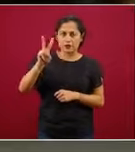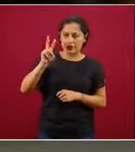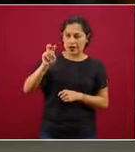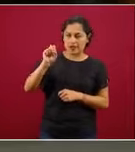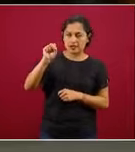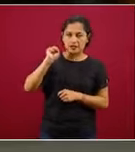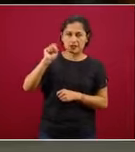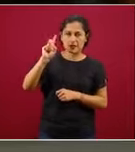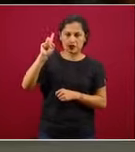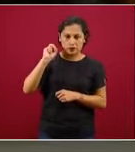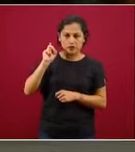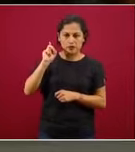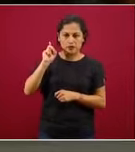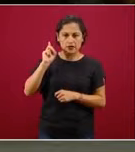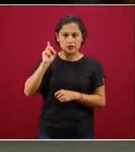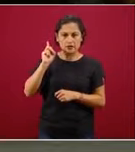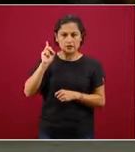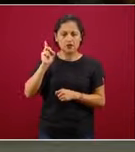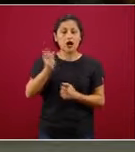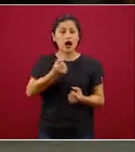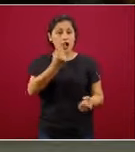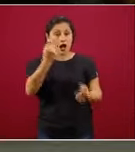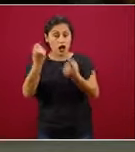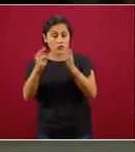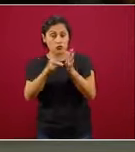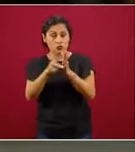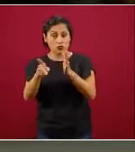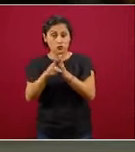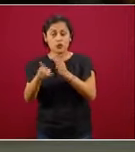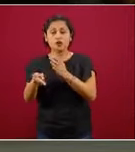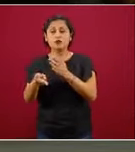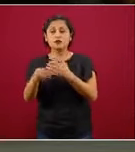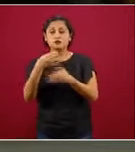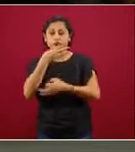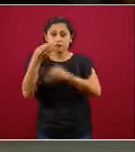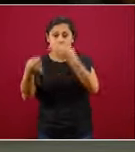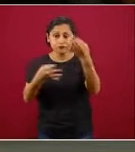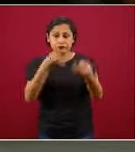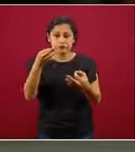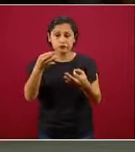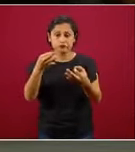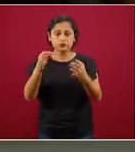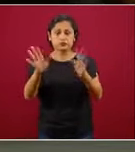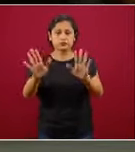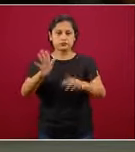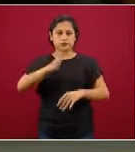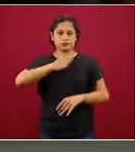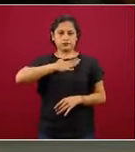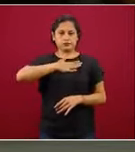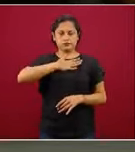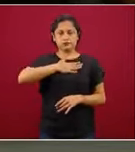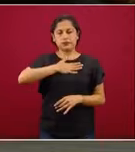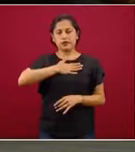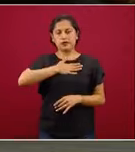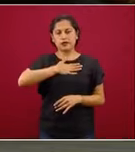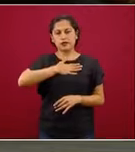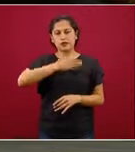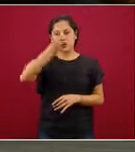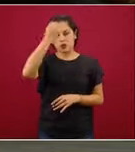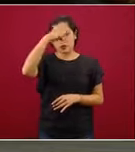se ve en los medios, algunos medios, pues yo lo veo como un